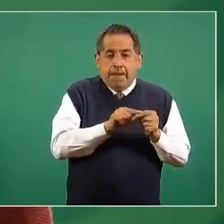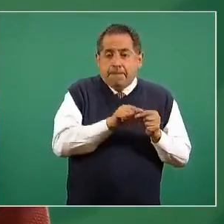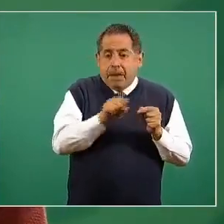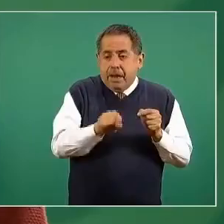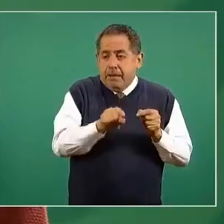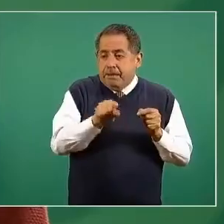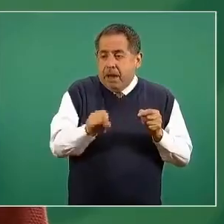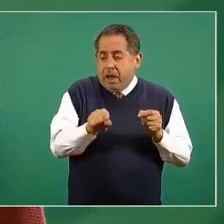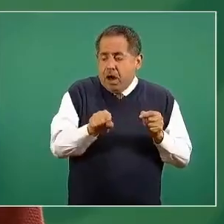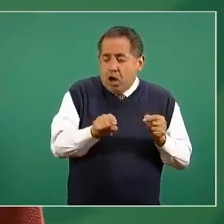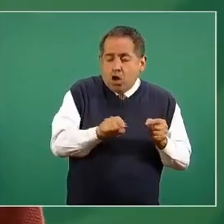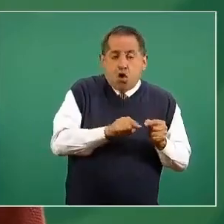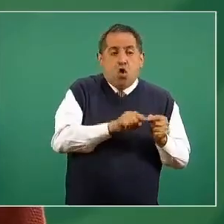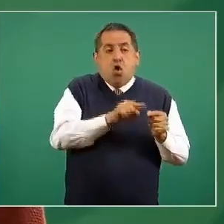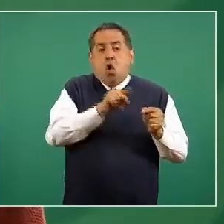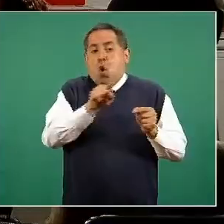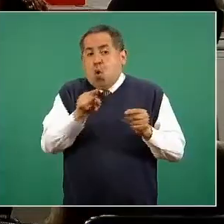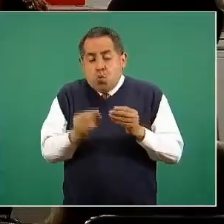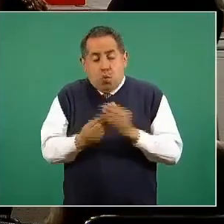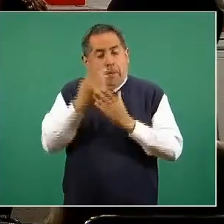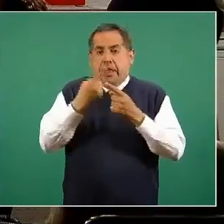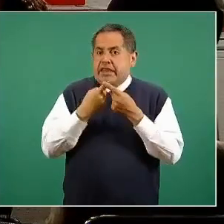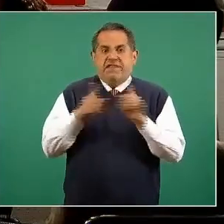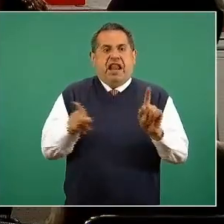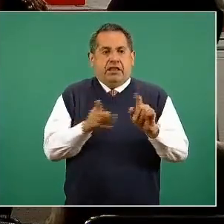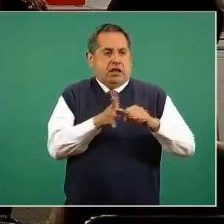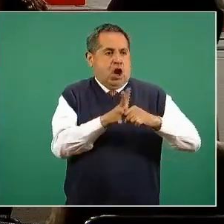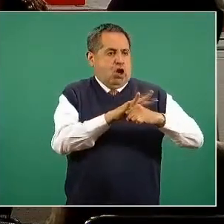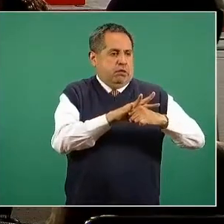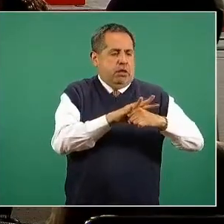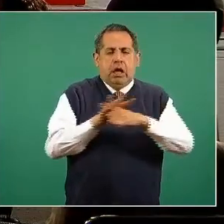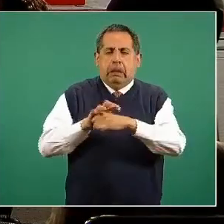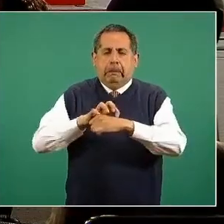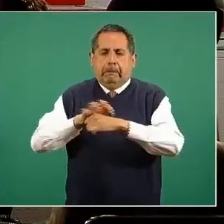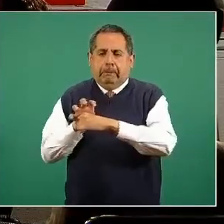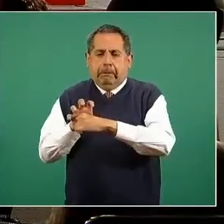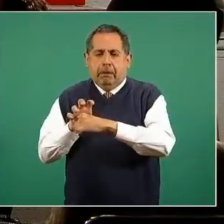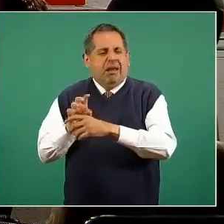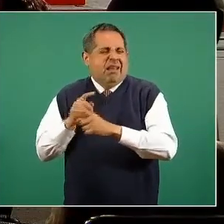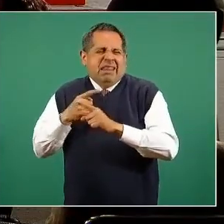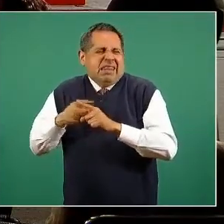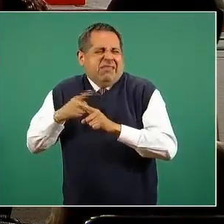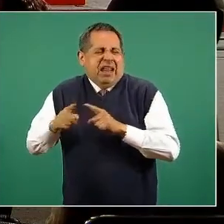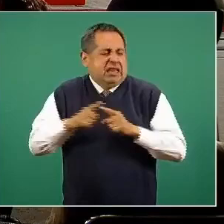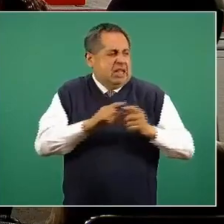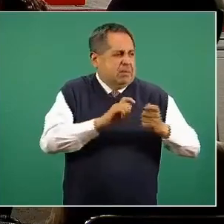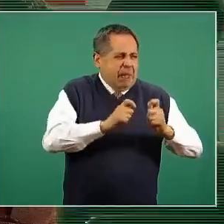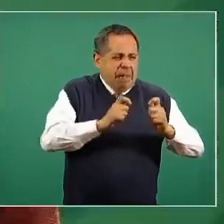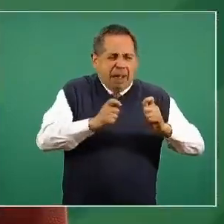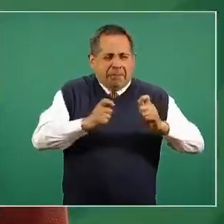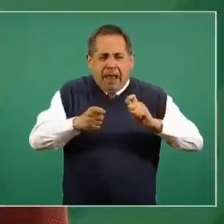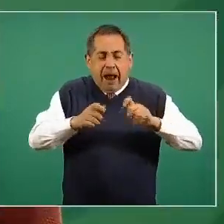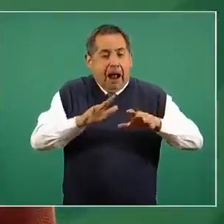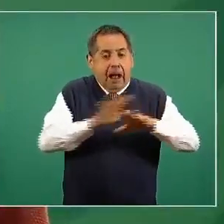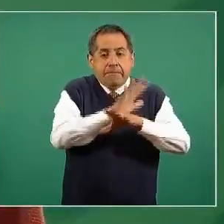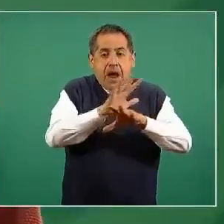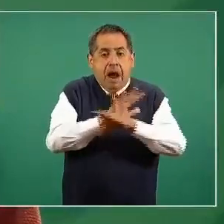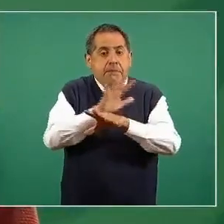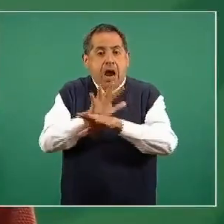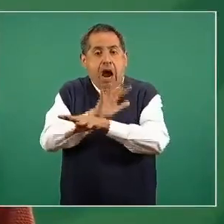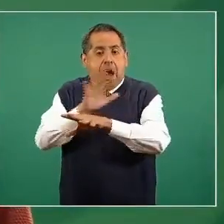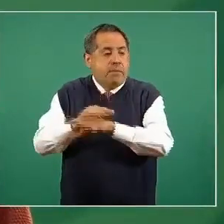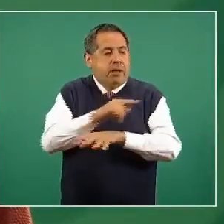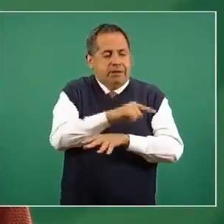aparece una mutación, es decir, una transformación puntual en la secuencia del material genético, precisamente el